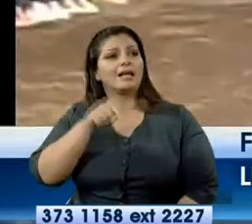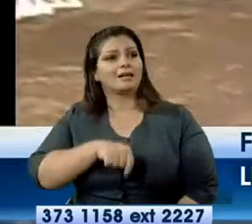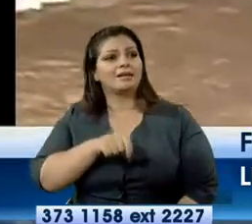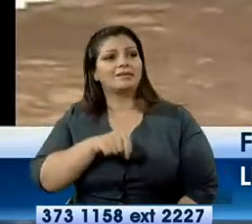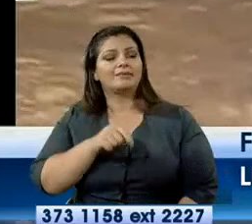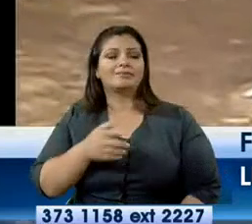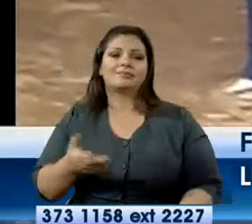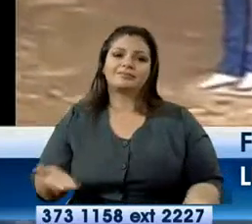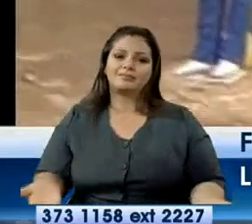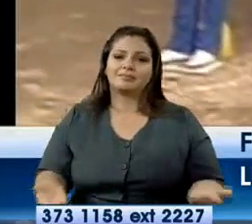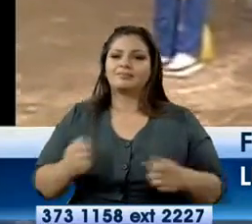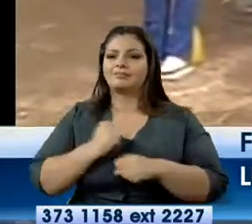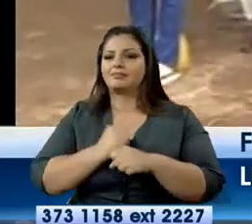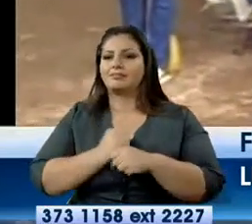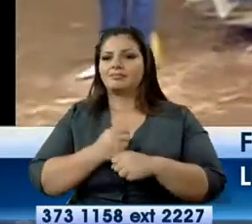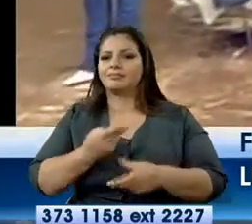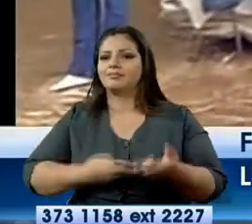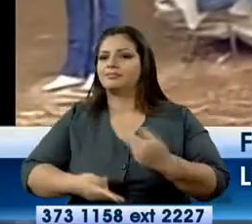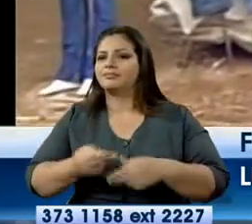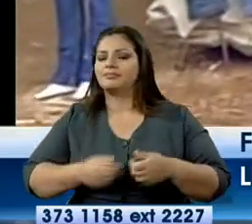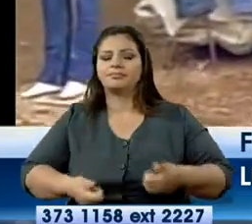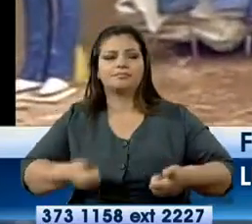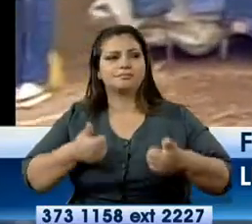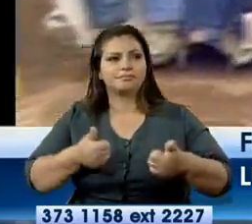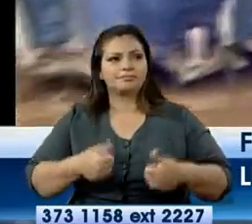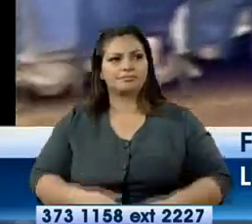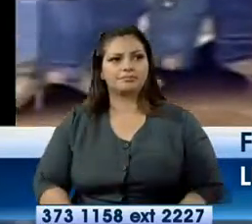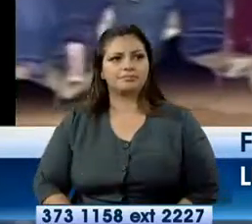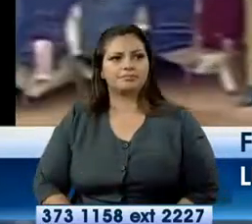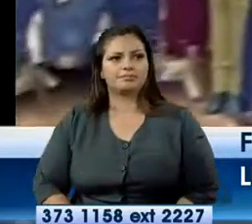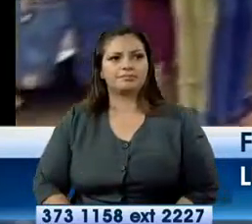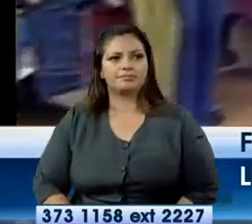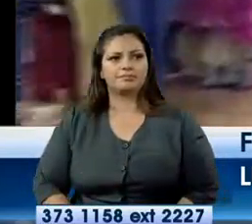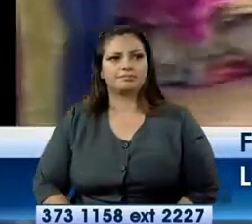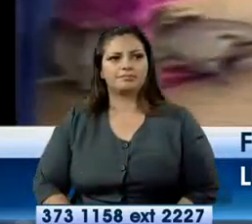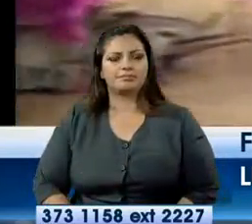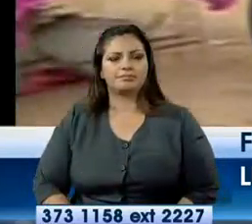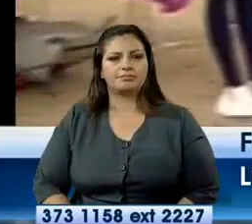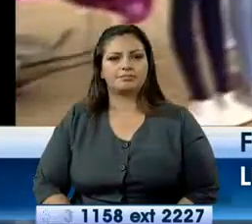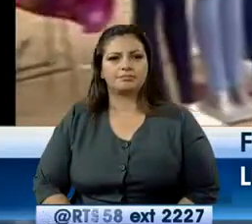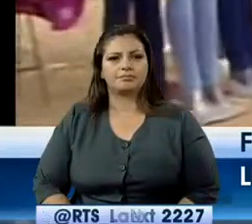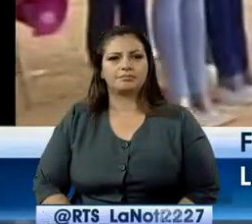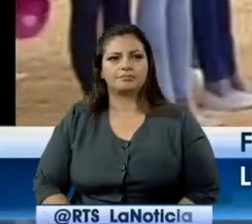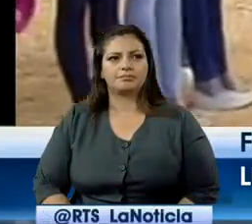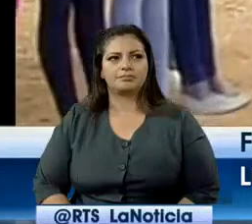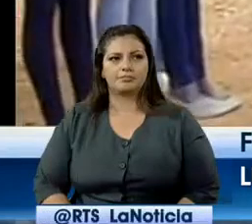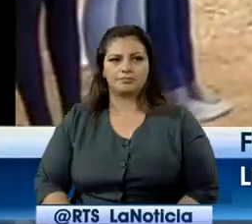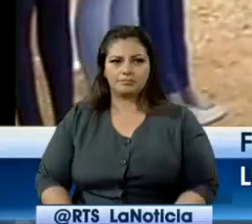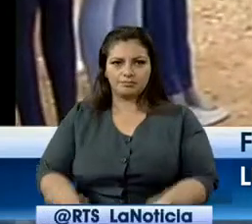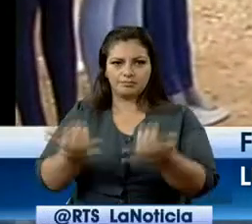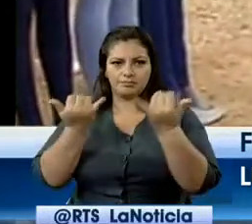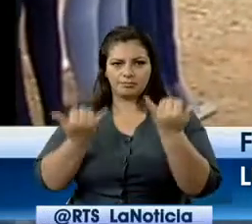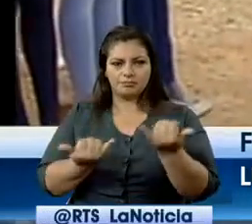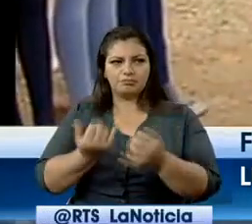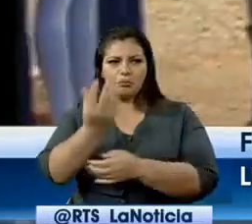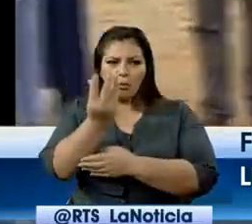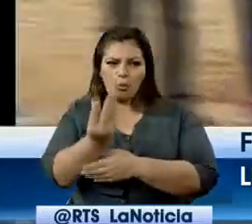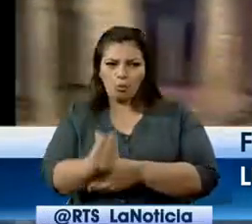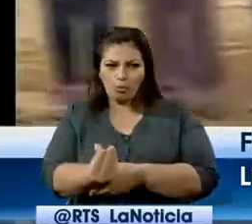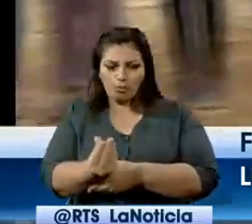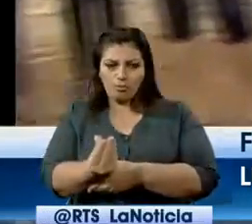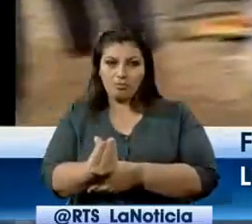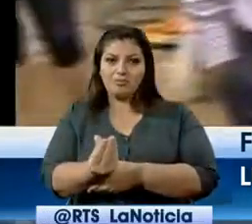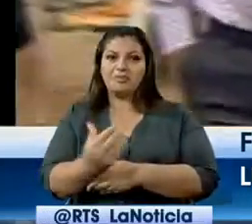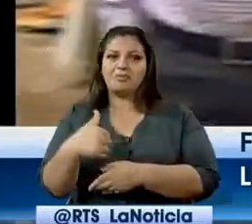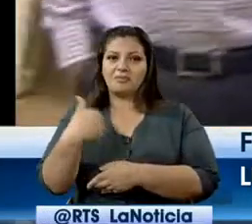como pueden ver, estamos todos los comerciantes del Pelucón, la mayoría. El día de hoy estamos pocos, pero el día sábado